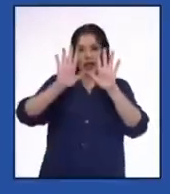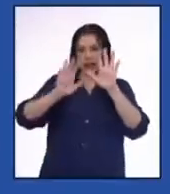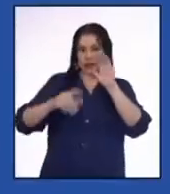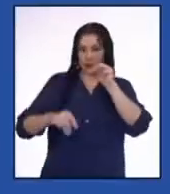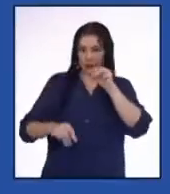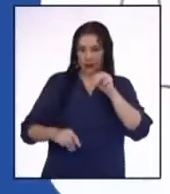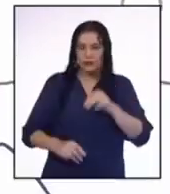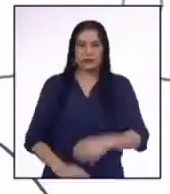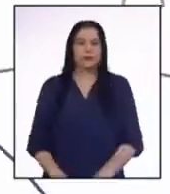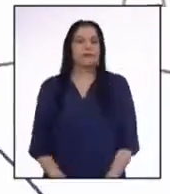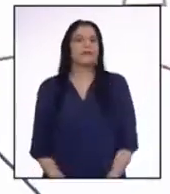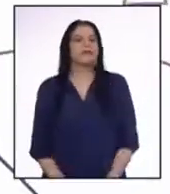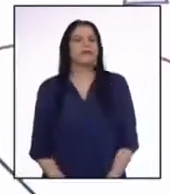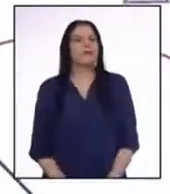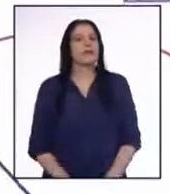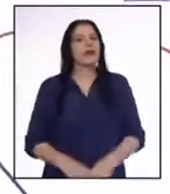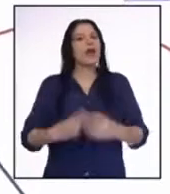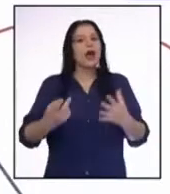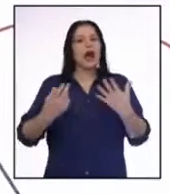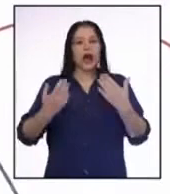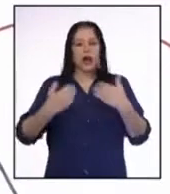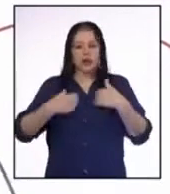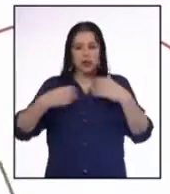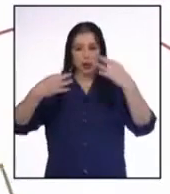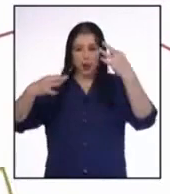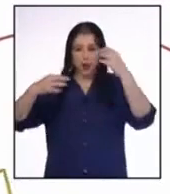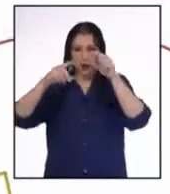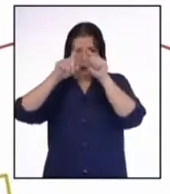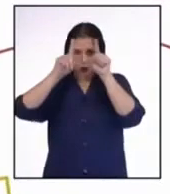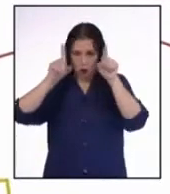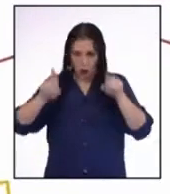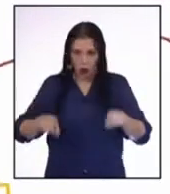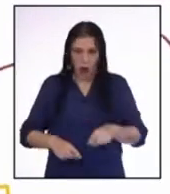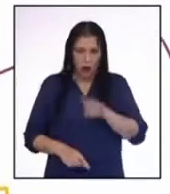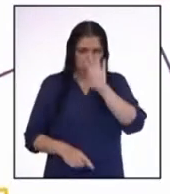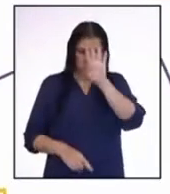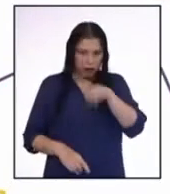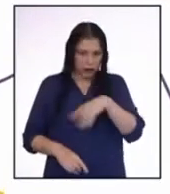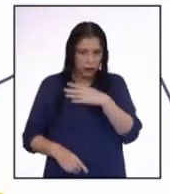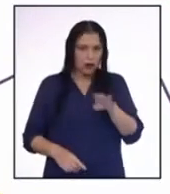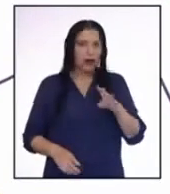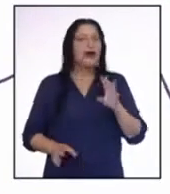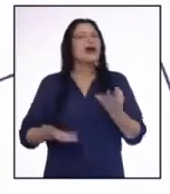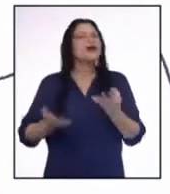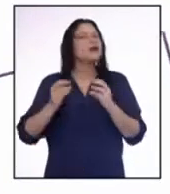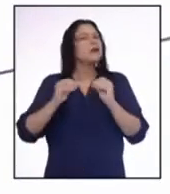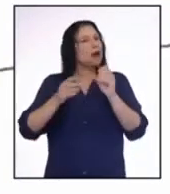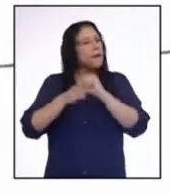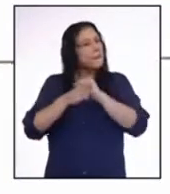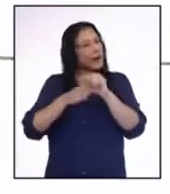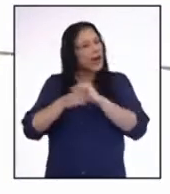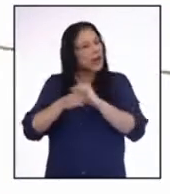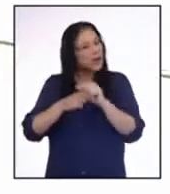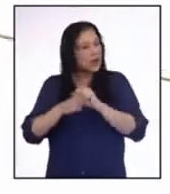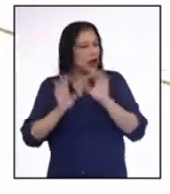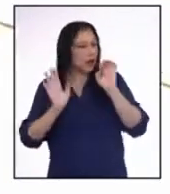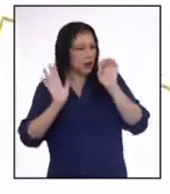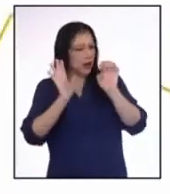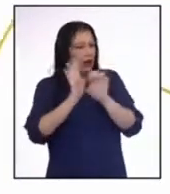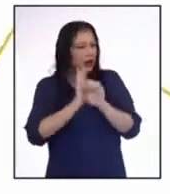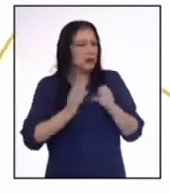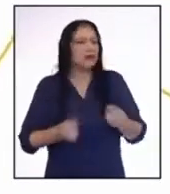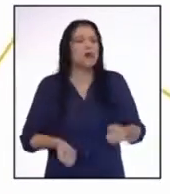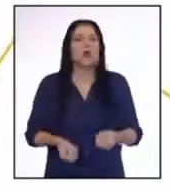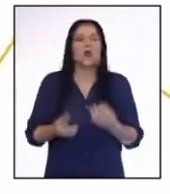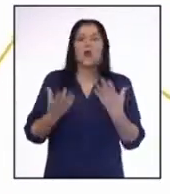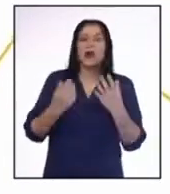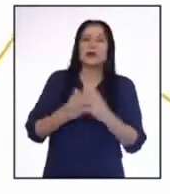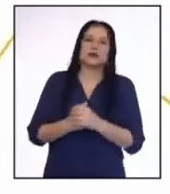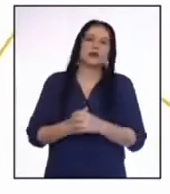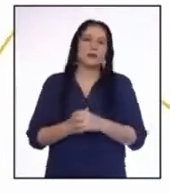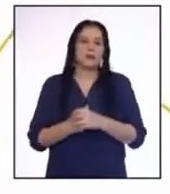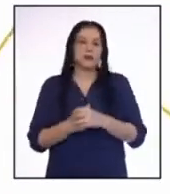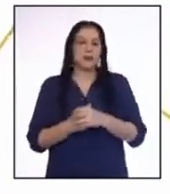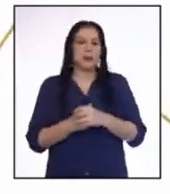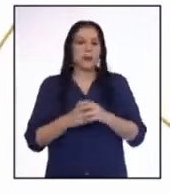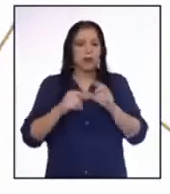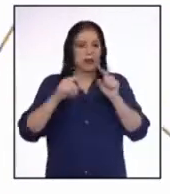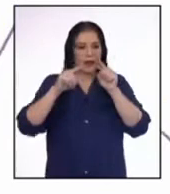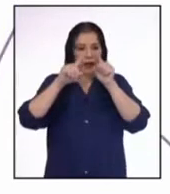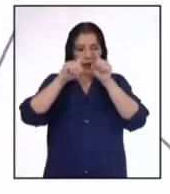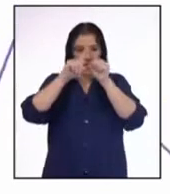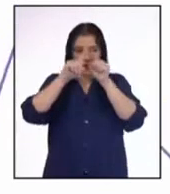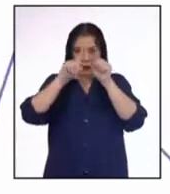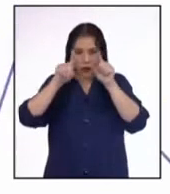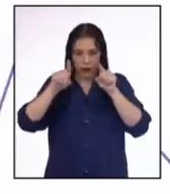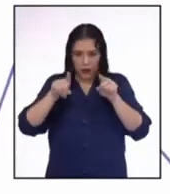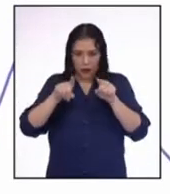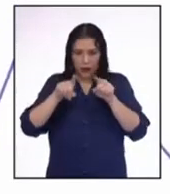metros. Aquí tengo una hoja cuadriculada. Haremos un ejercicio trabajando como escala, lado de un